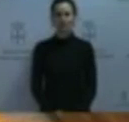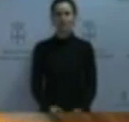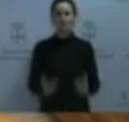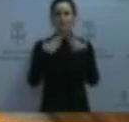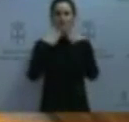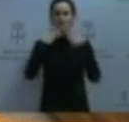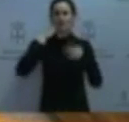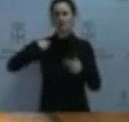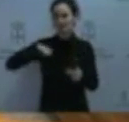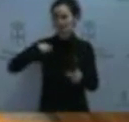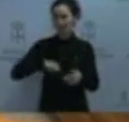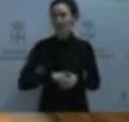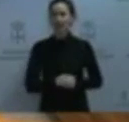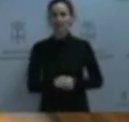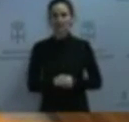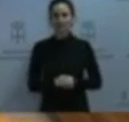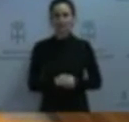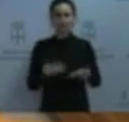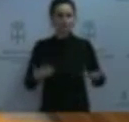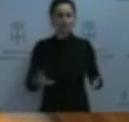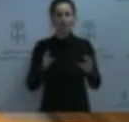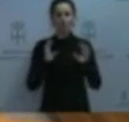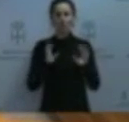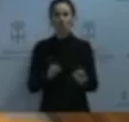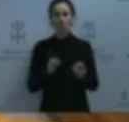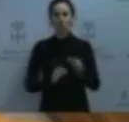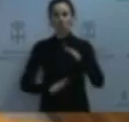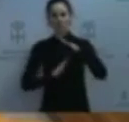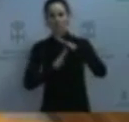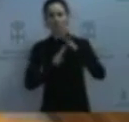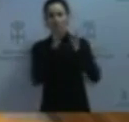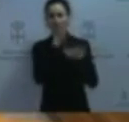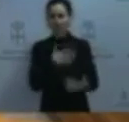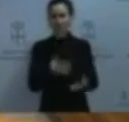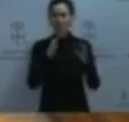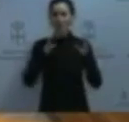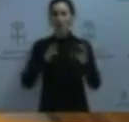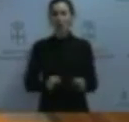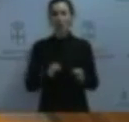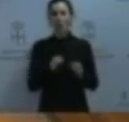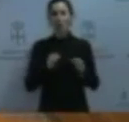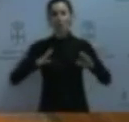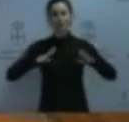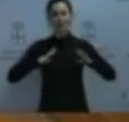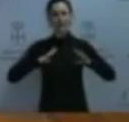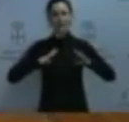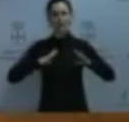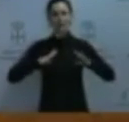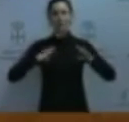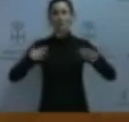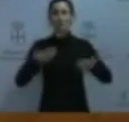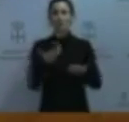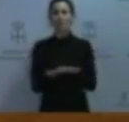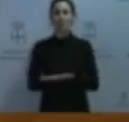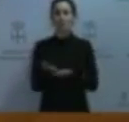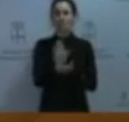Gracias, señor presidente. Bueno, pues tras esta parada que hemos tenido de actividad parlamentaria, vamos a retomar una moción que registramos